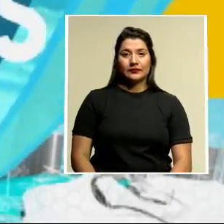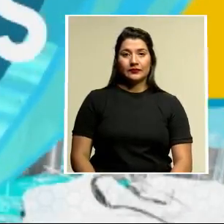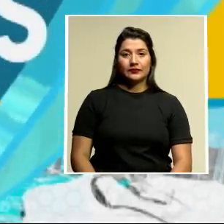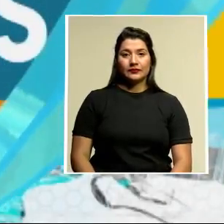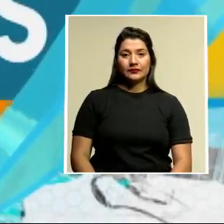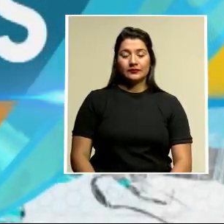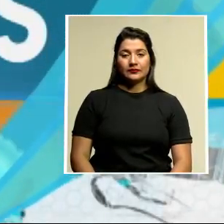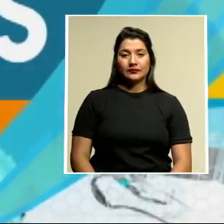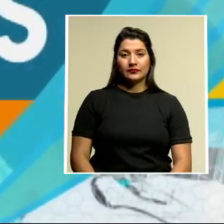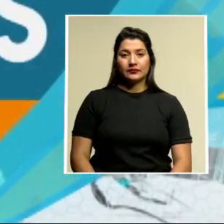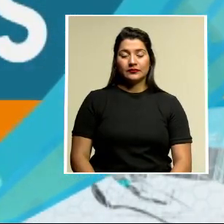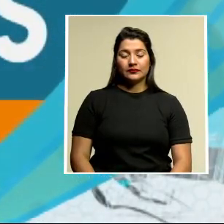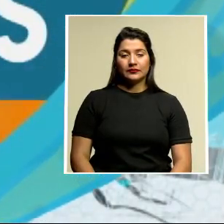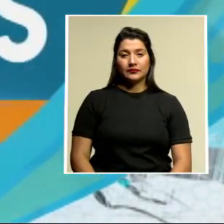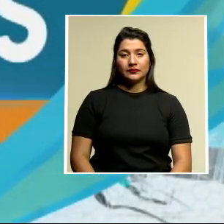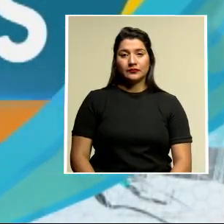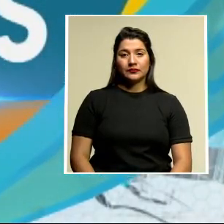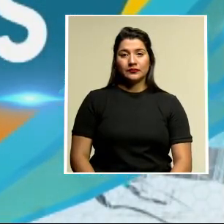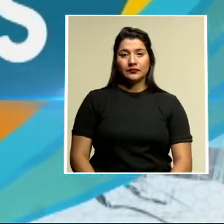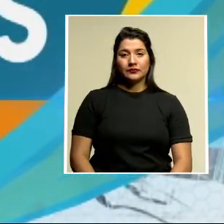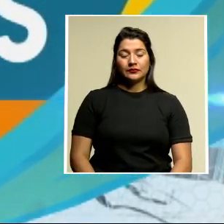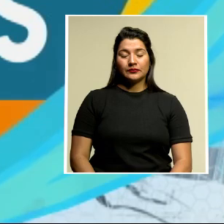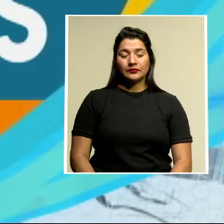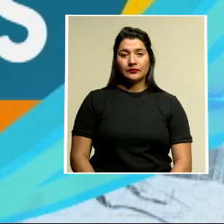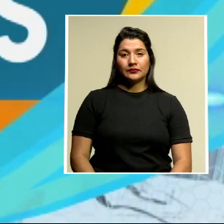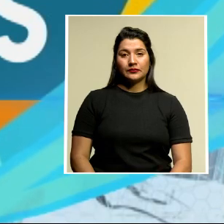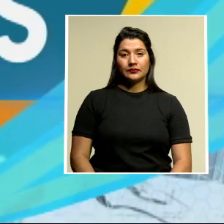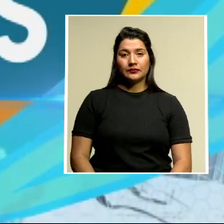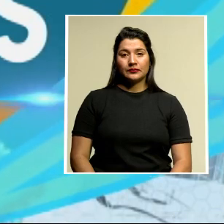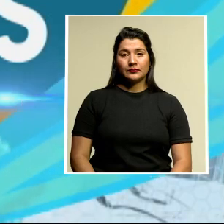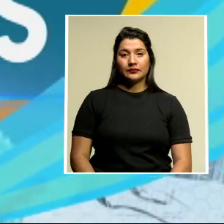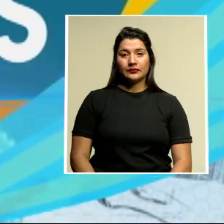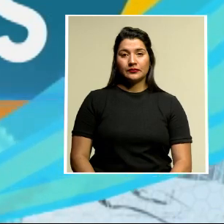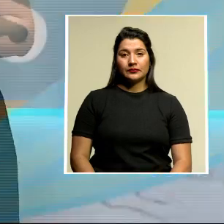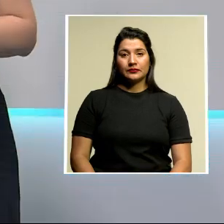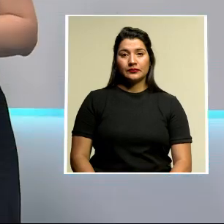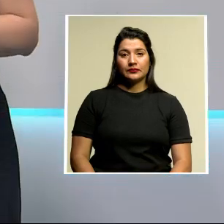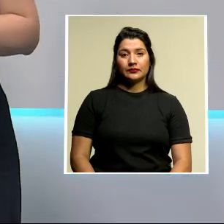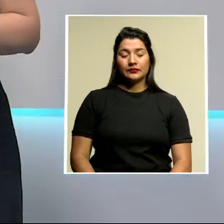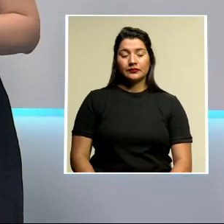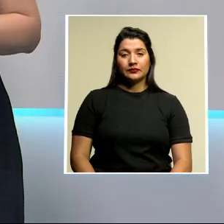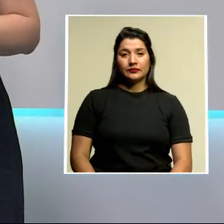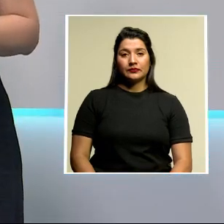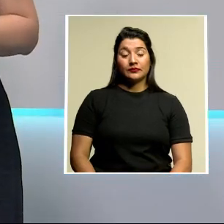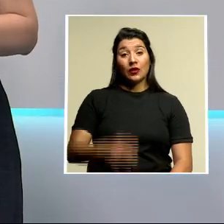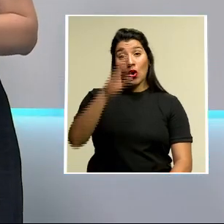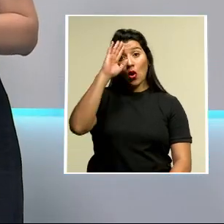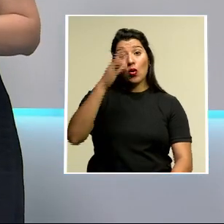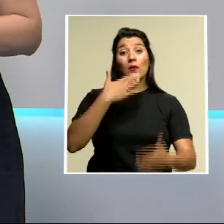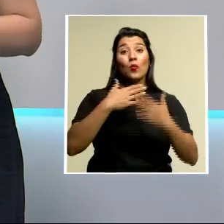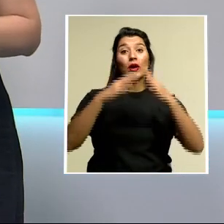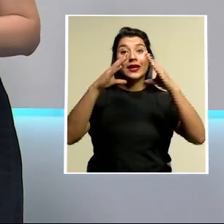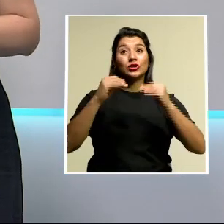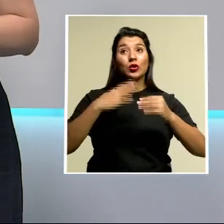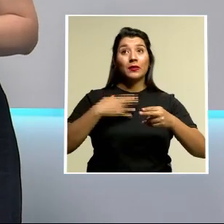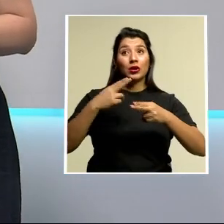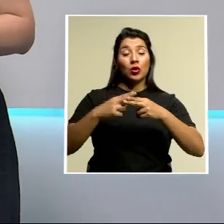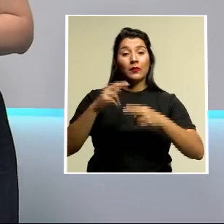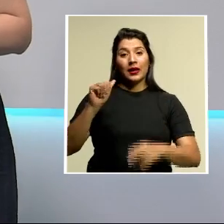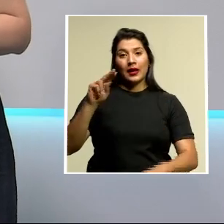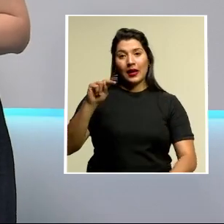personalmente por el nombramiento ilegal. Entonces, como no se puede ejecutar, tampoco puede ni el Ministerio de Relaciones Exteriores ni